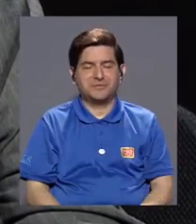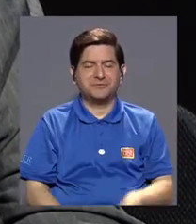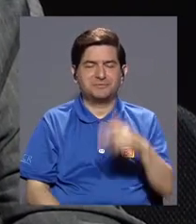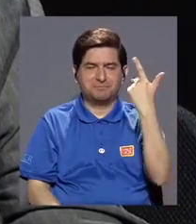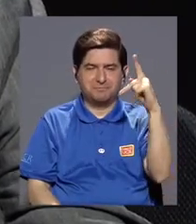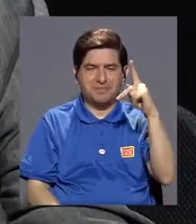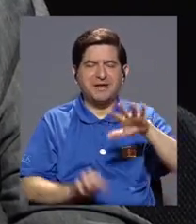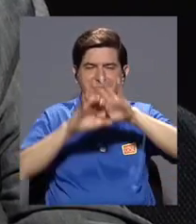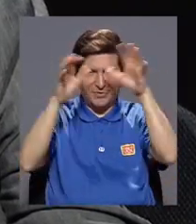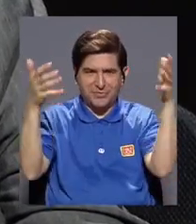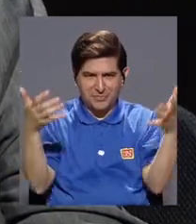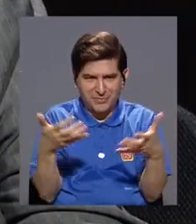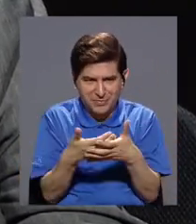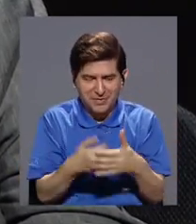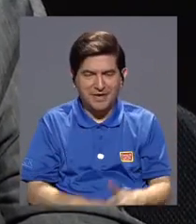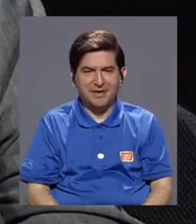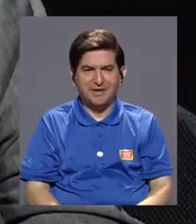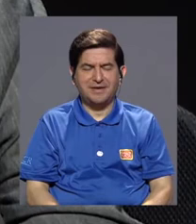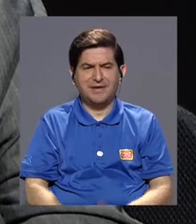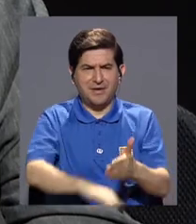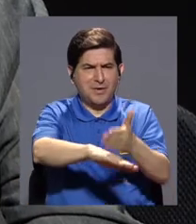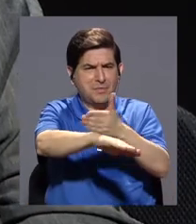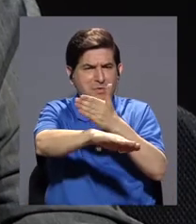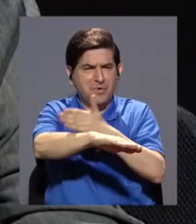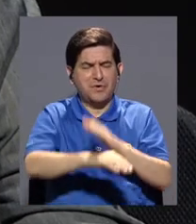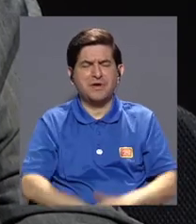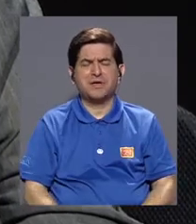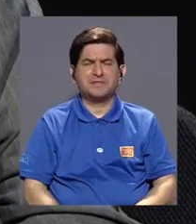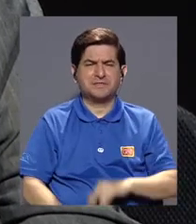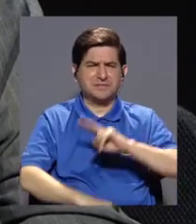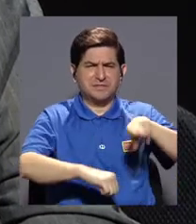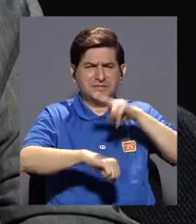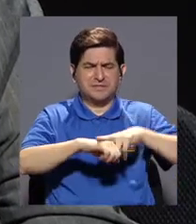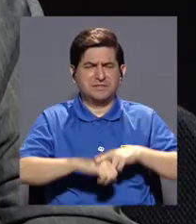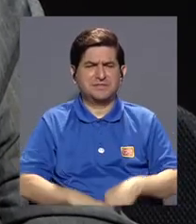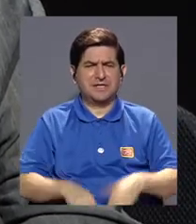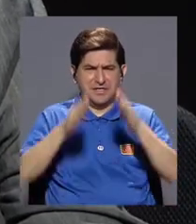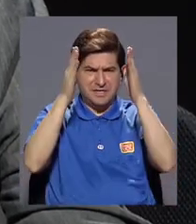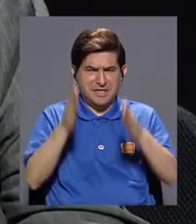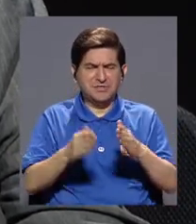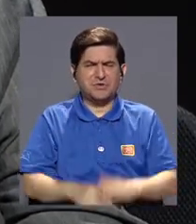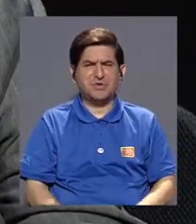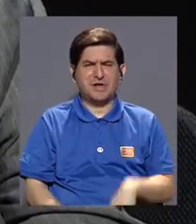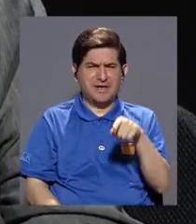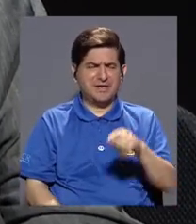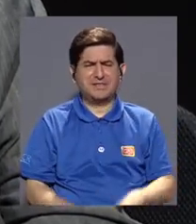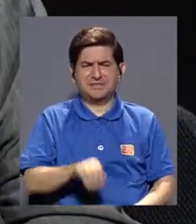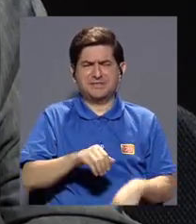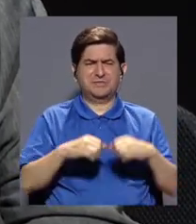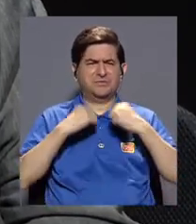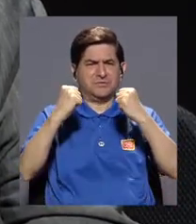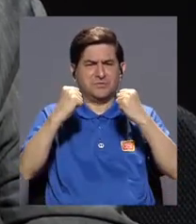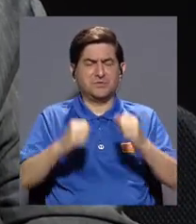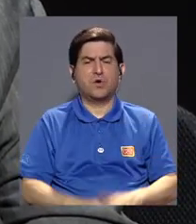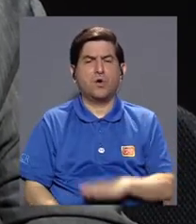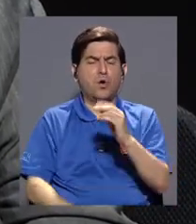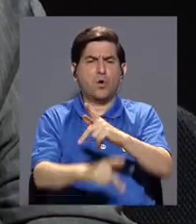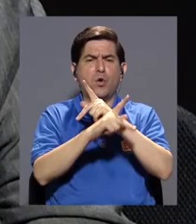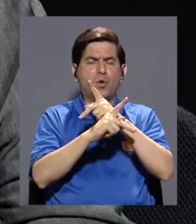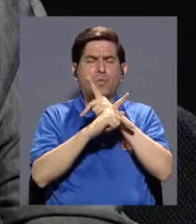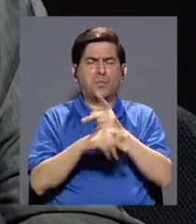amenazas globales. El ascenso de los nacionalismos exacerbados, el ascenso de los